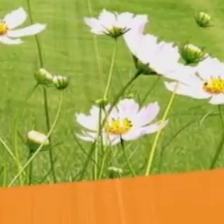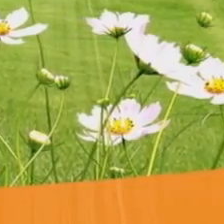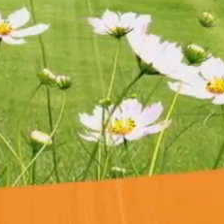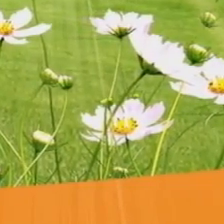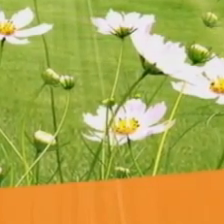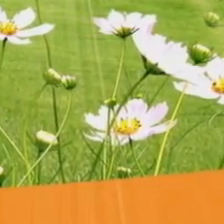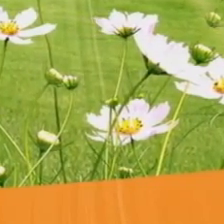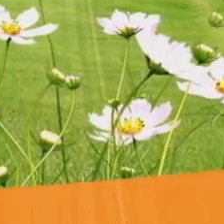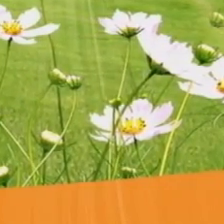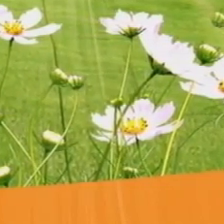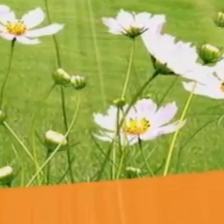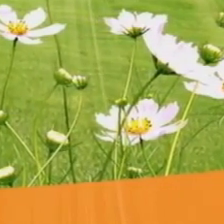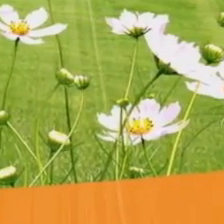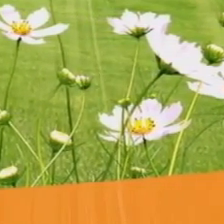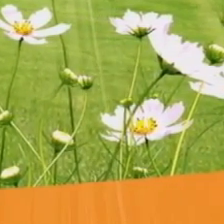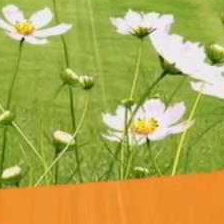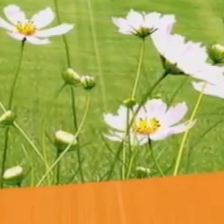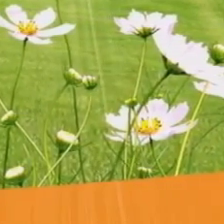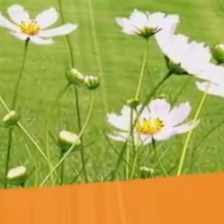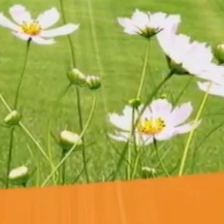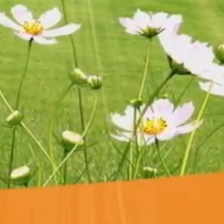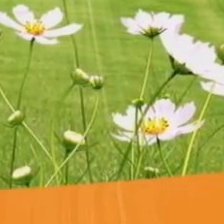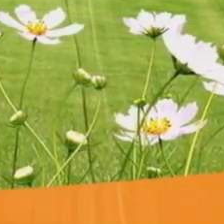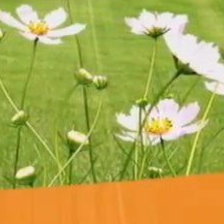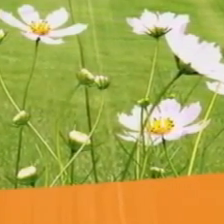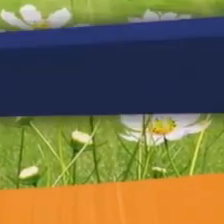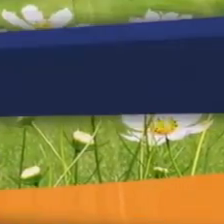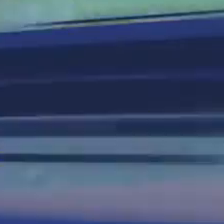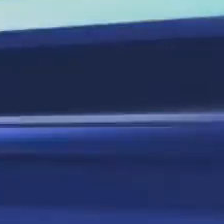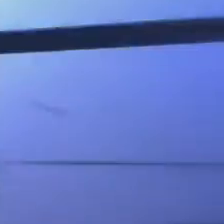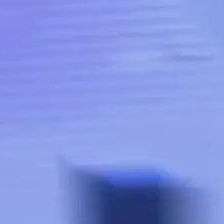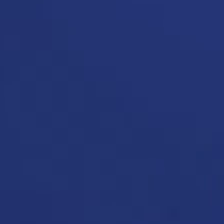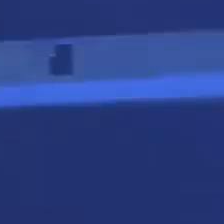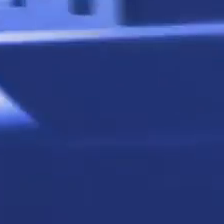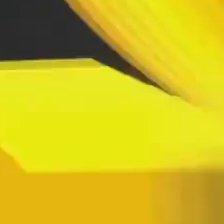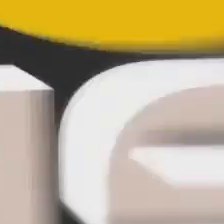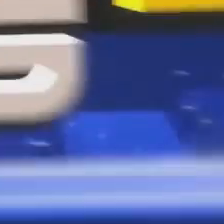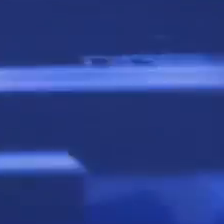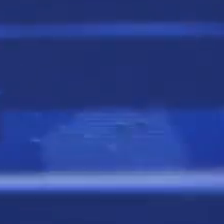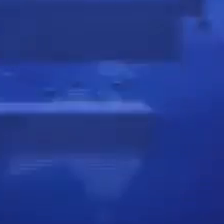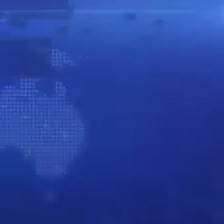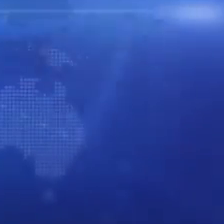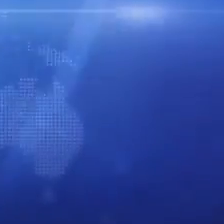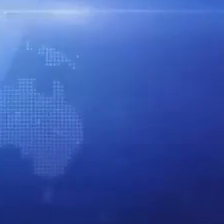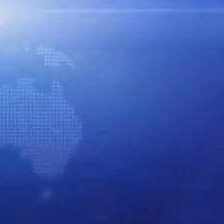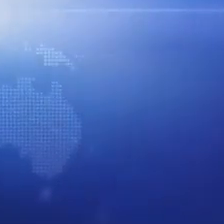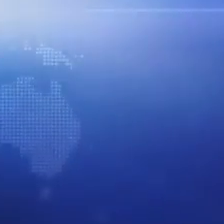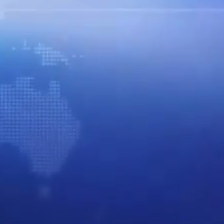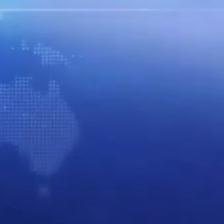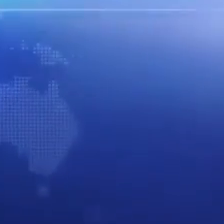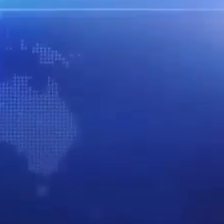Ecológico, Barzola Aroma, Delicias, líder en limpieza. Enlace Noticias, lo que usted quiere ver.